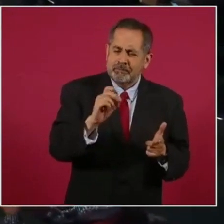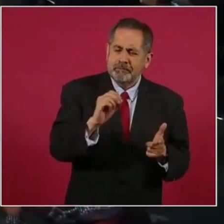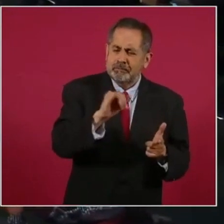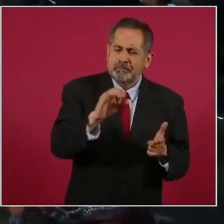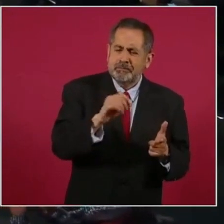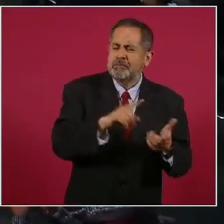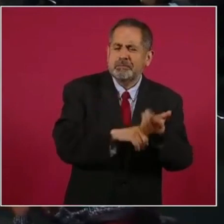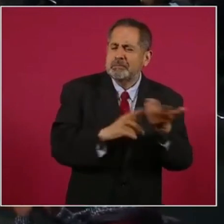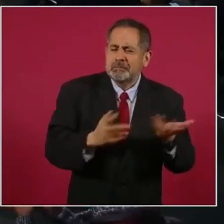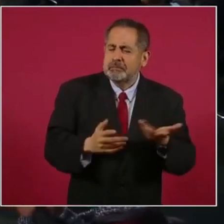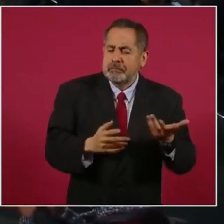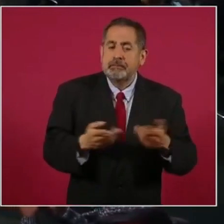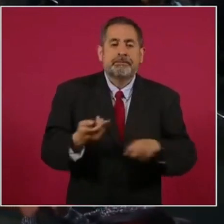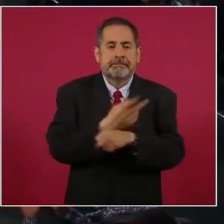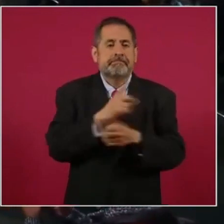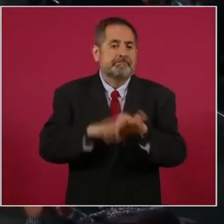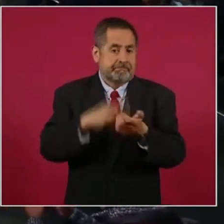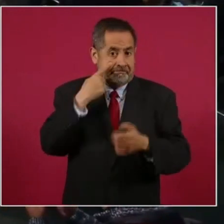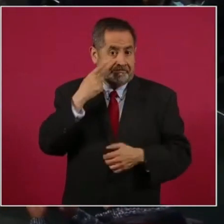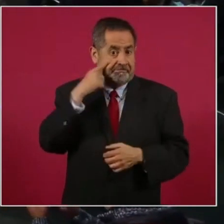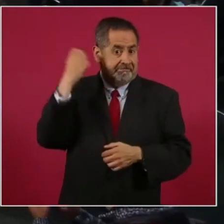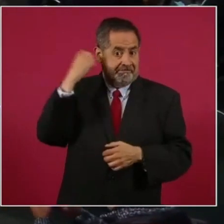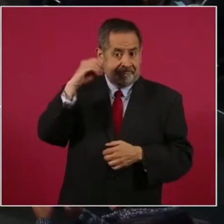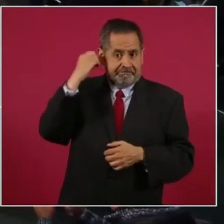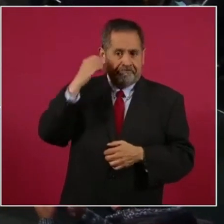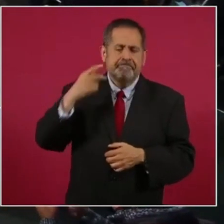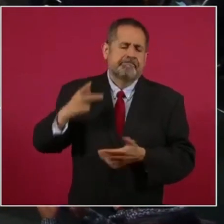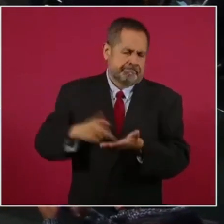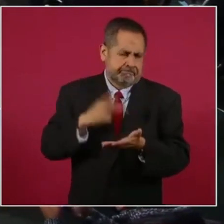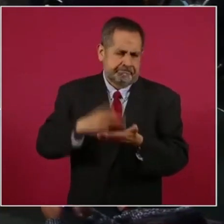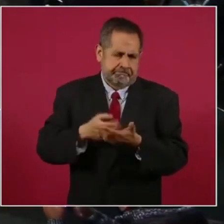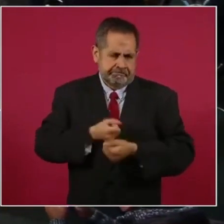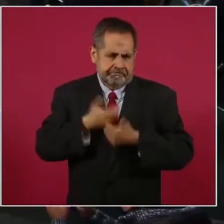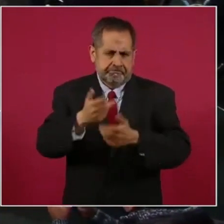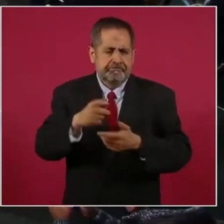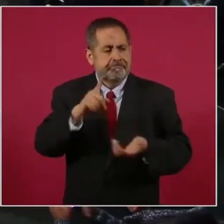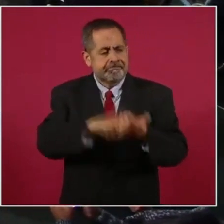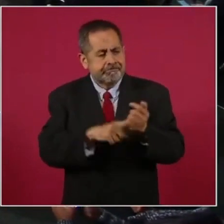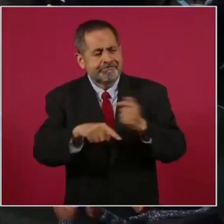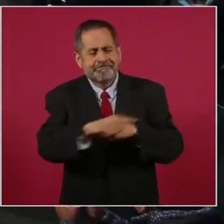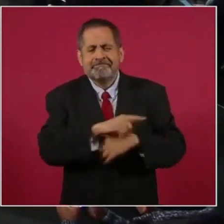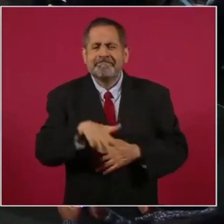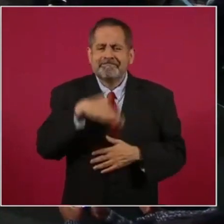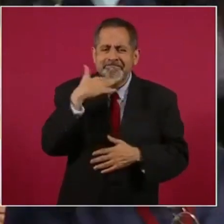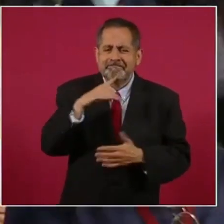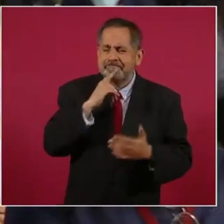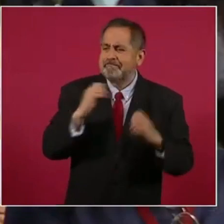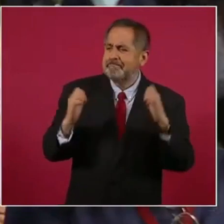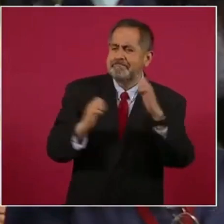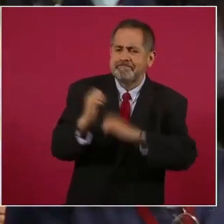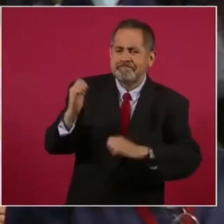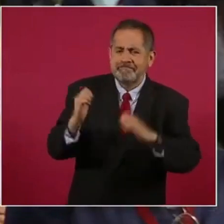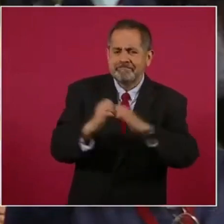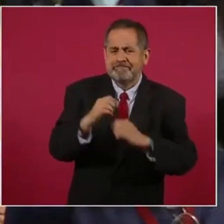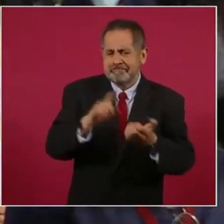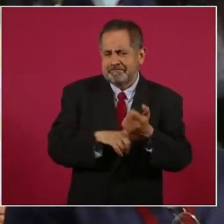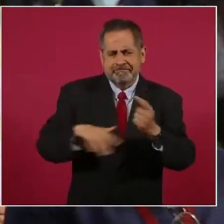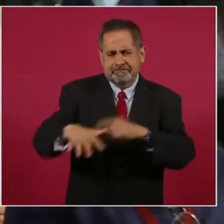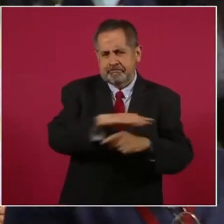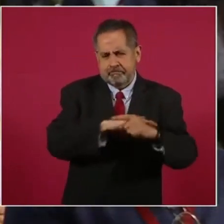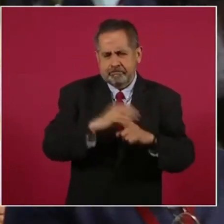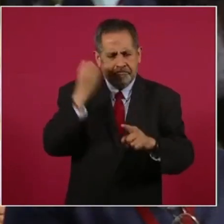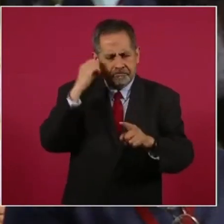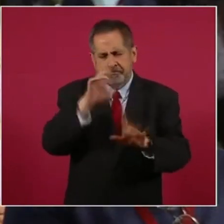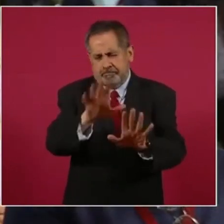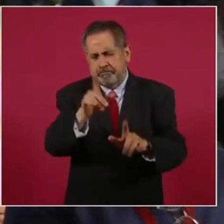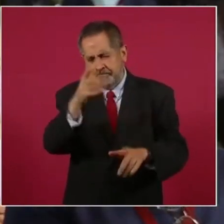está sucediendo en el estado de Oaxaca, que se lo he manifestado, situaciones de corrupción, de incertidumbre que se da en este estado. No quisiera abundar